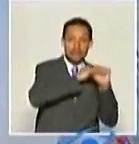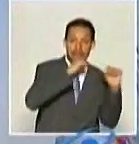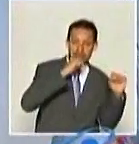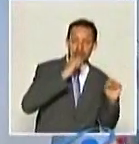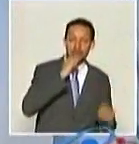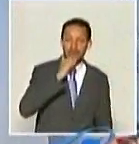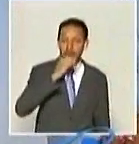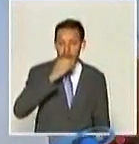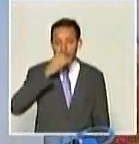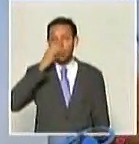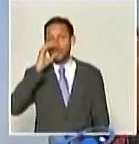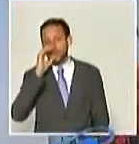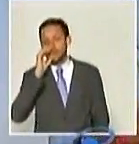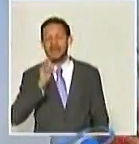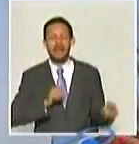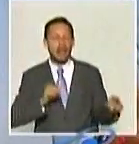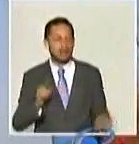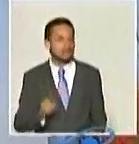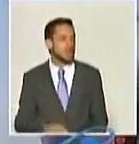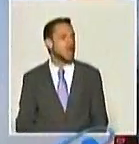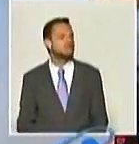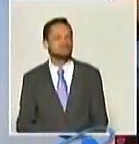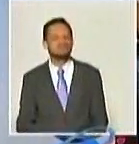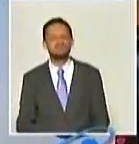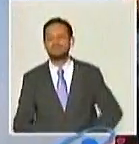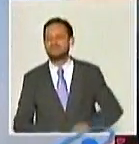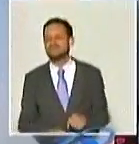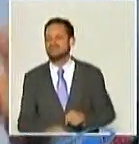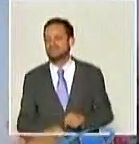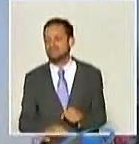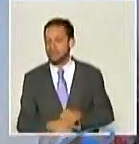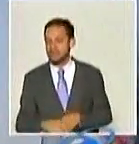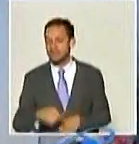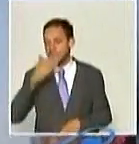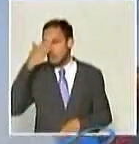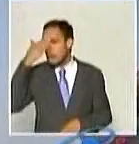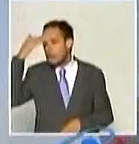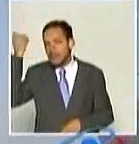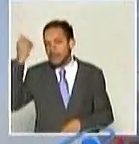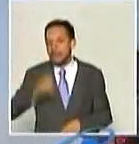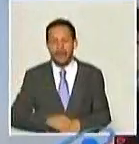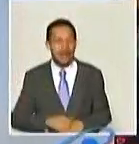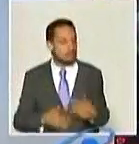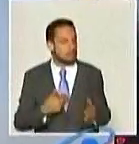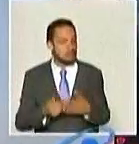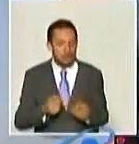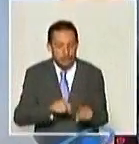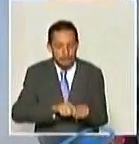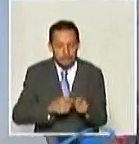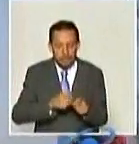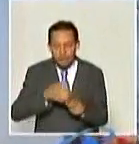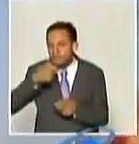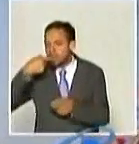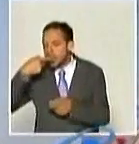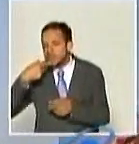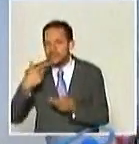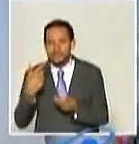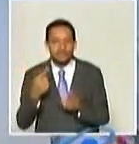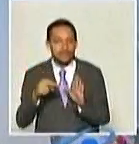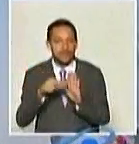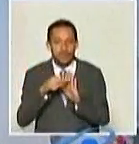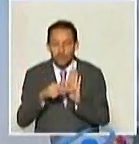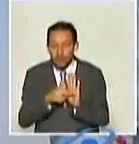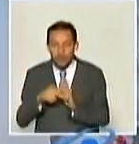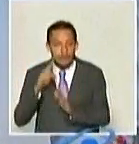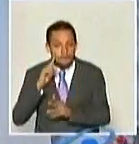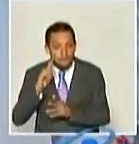en ayunas. Y a veces el paciente cree que o por olvido se le pasa, entonces no está cumpliendo las reglas que uno les